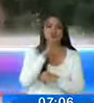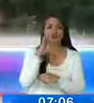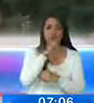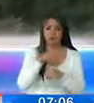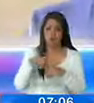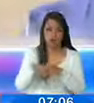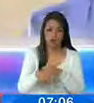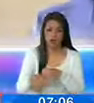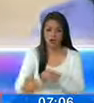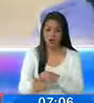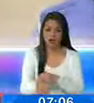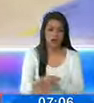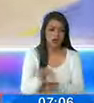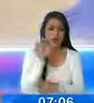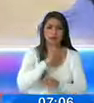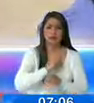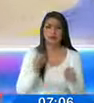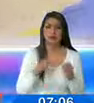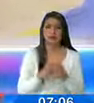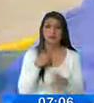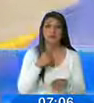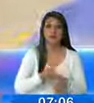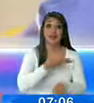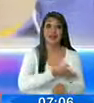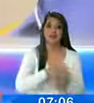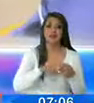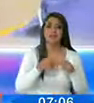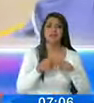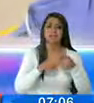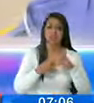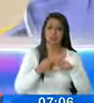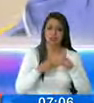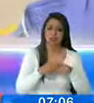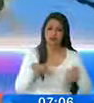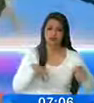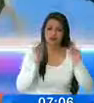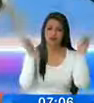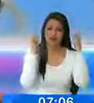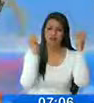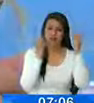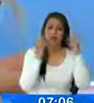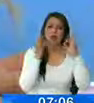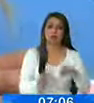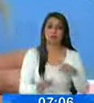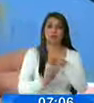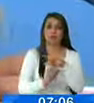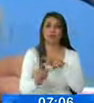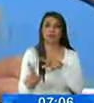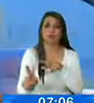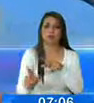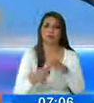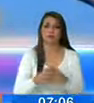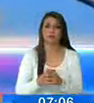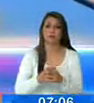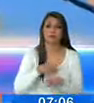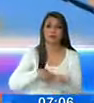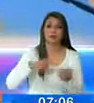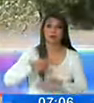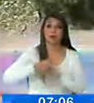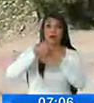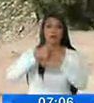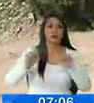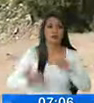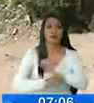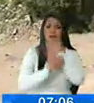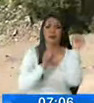encontró nada. Dice que ha estado con unos amigos, ha habido por aquí esos bailes que hacen. Con la versión del testigo, su hermano mayor no dudó en madrugar